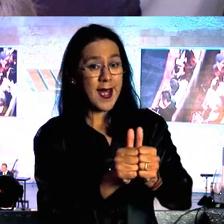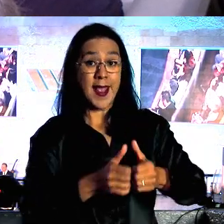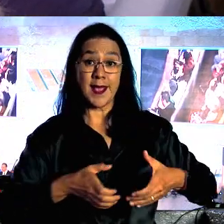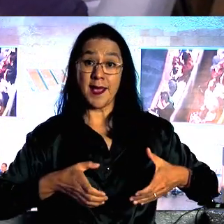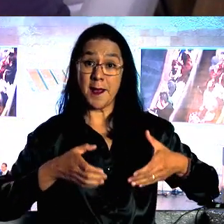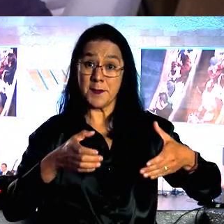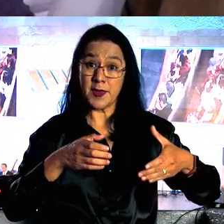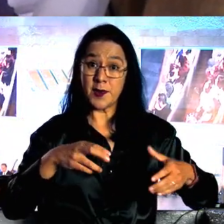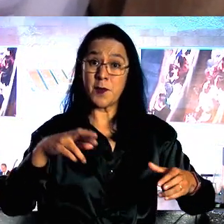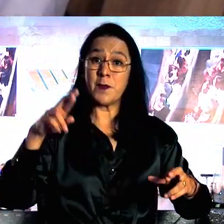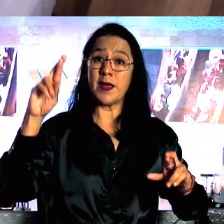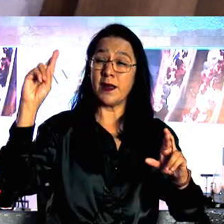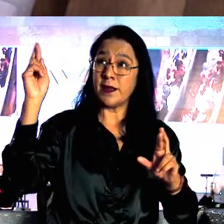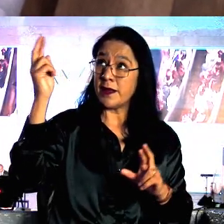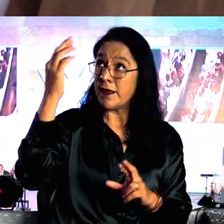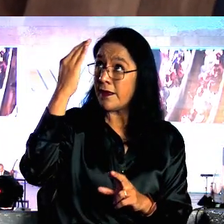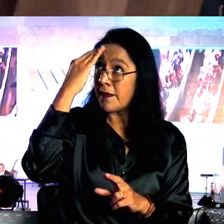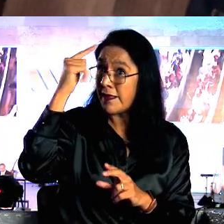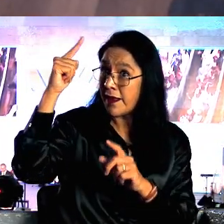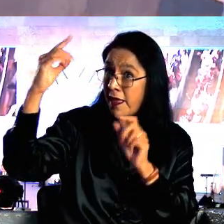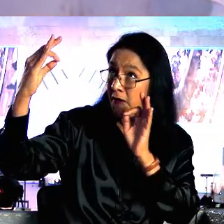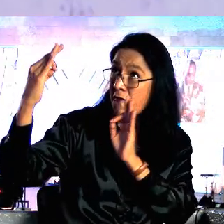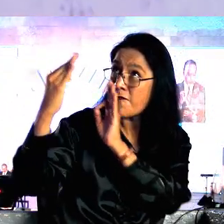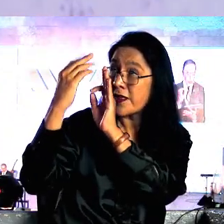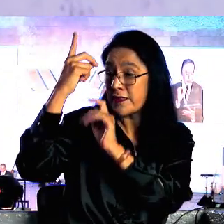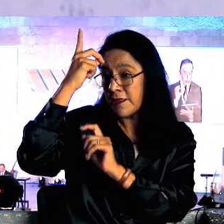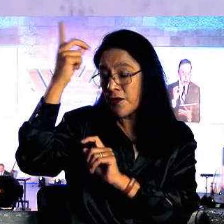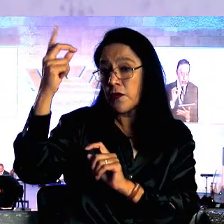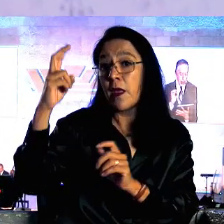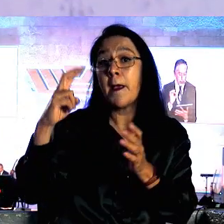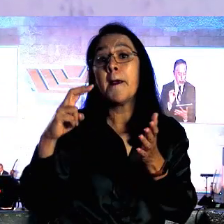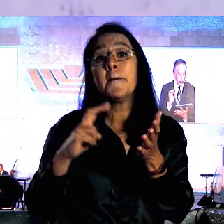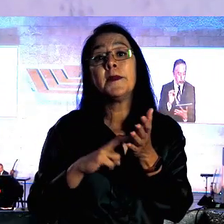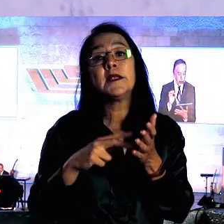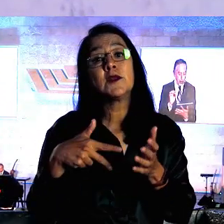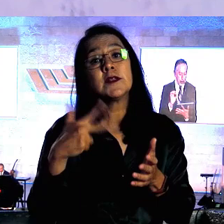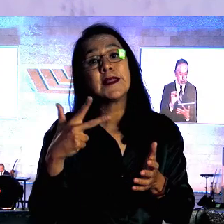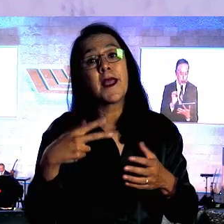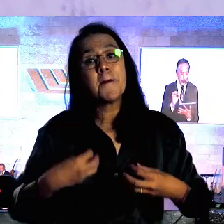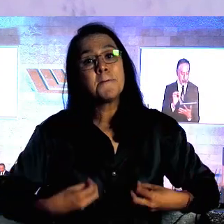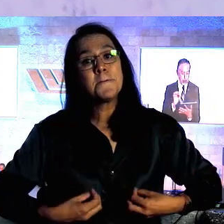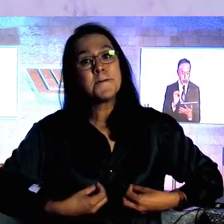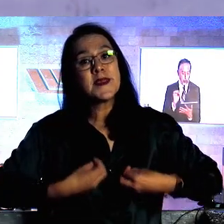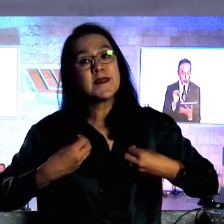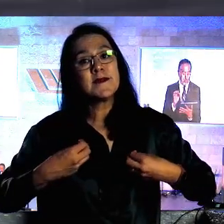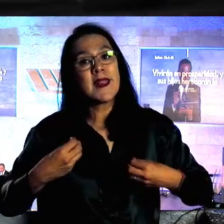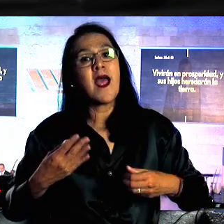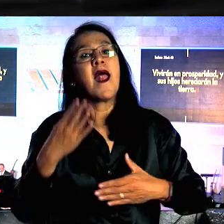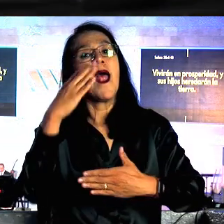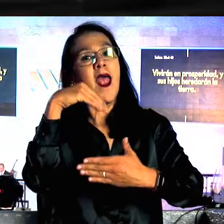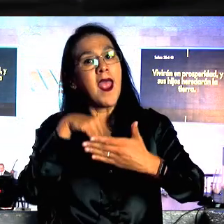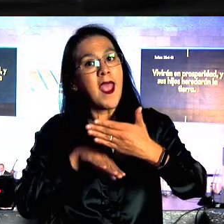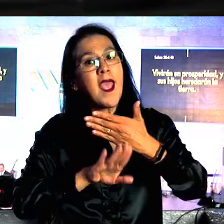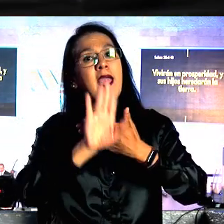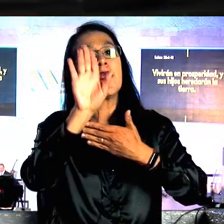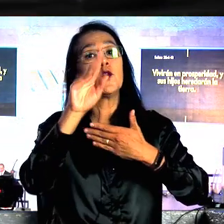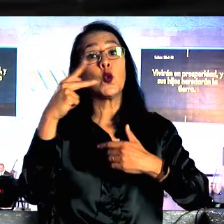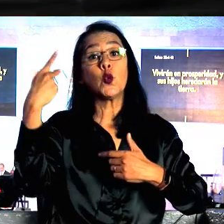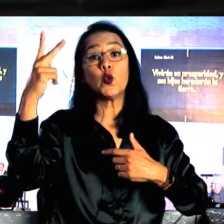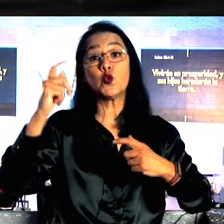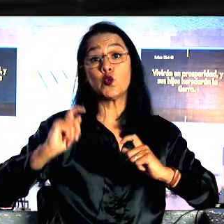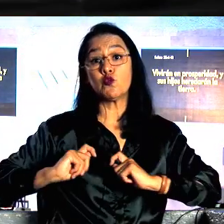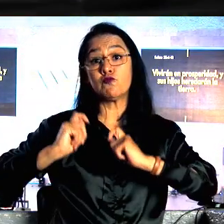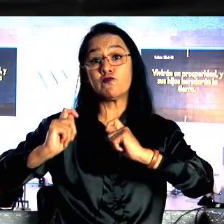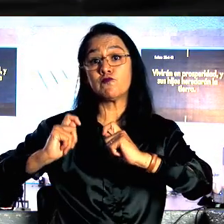reconciliados con Dios y luego el versículo 13 dice vivirán en prosperidad y sus hijos heredarán